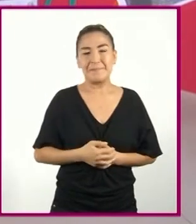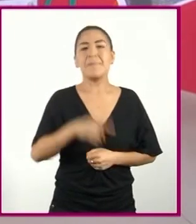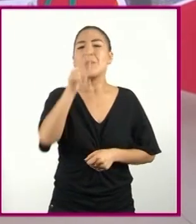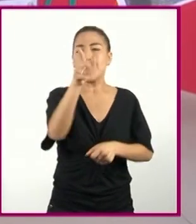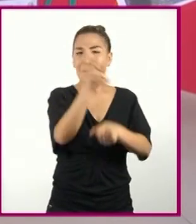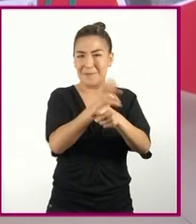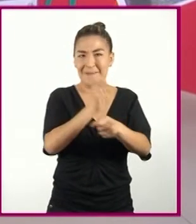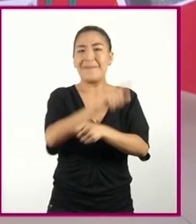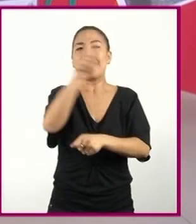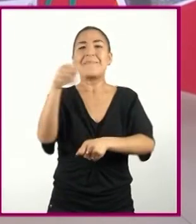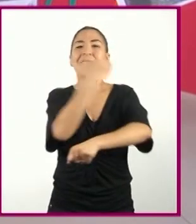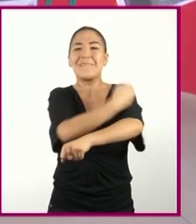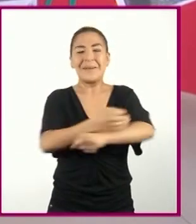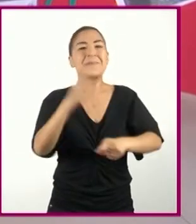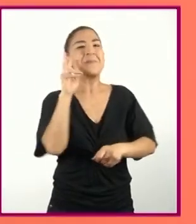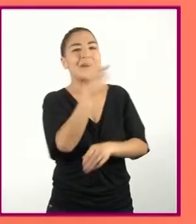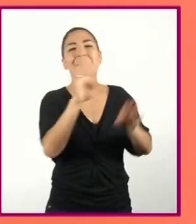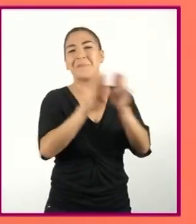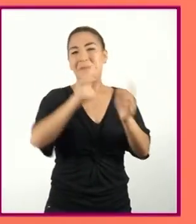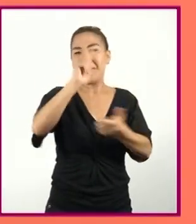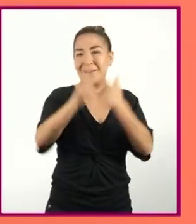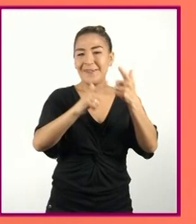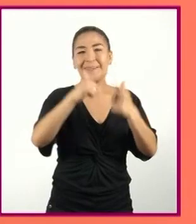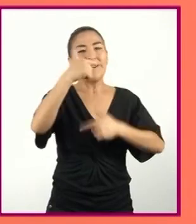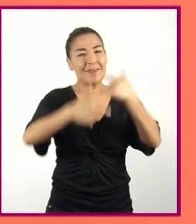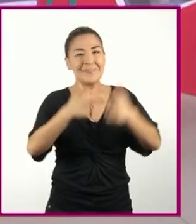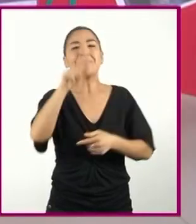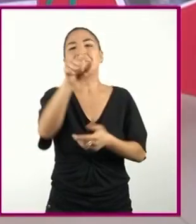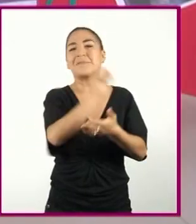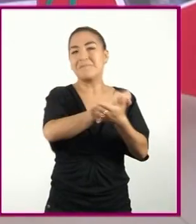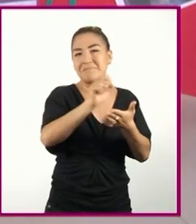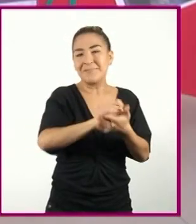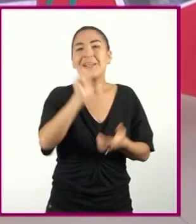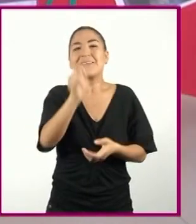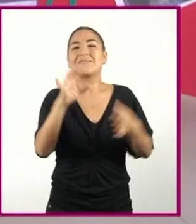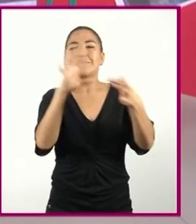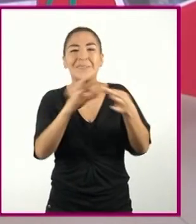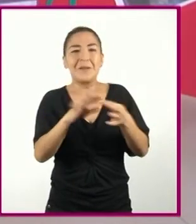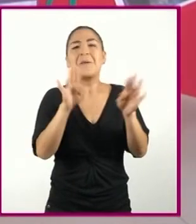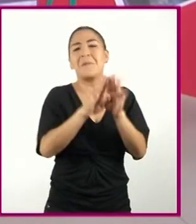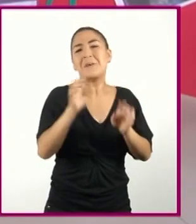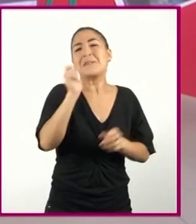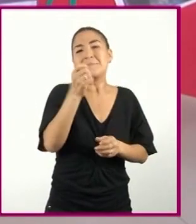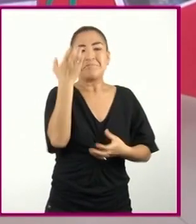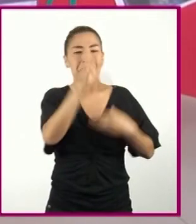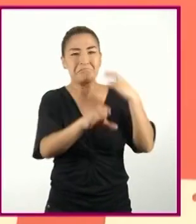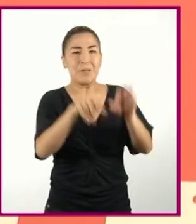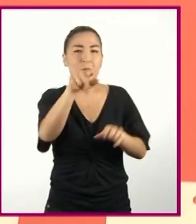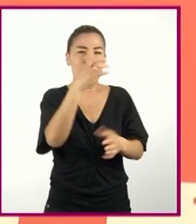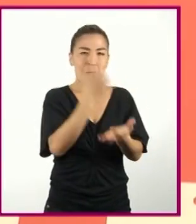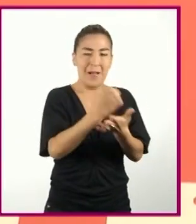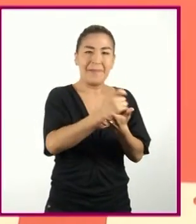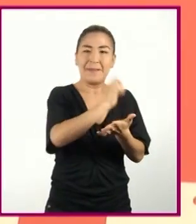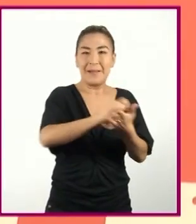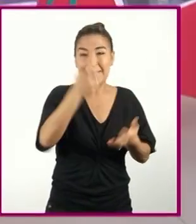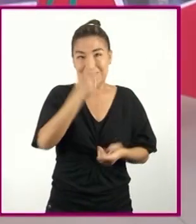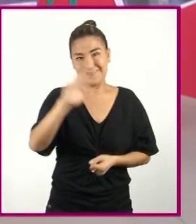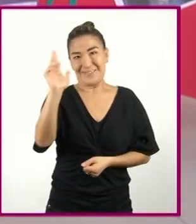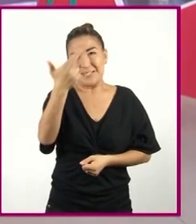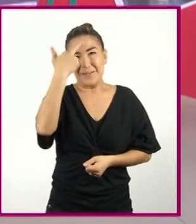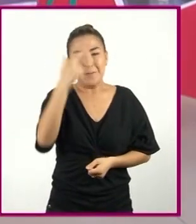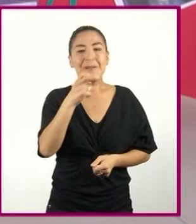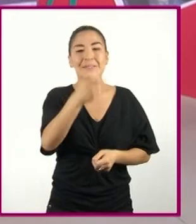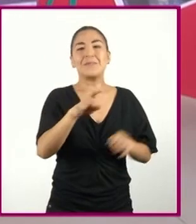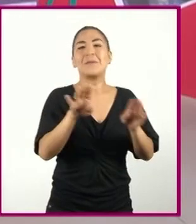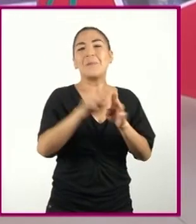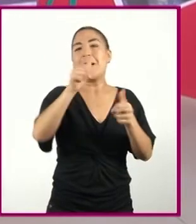a su familia a vivir su galería y registren los comentarios que reciban de ellos en su cuaderno como recuerdo de este recorrido